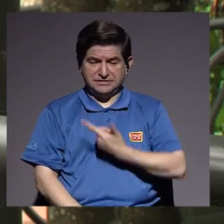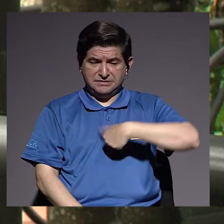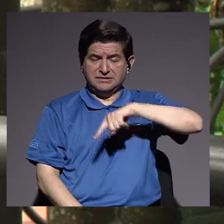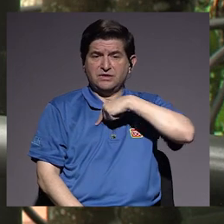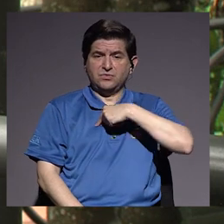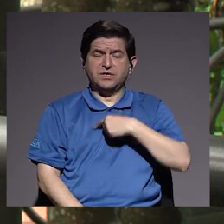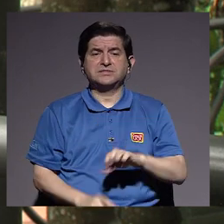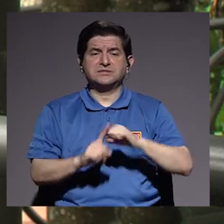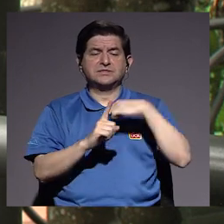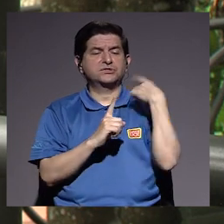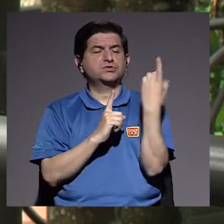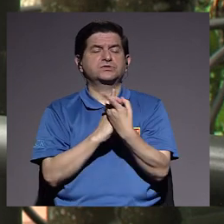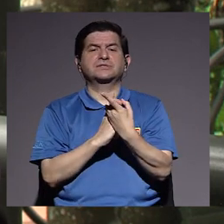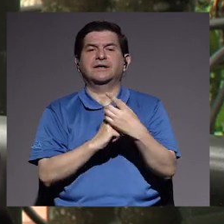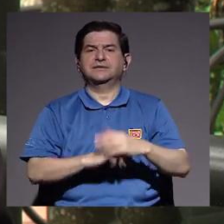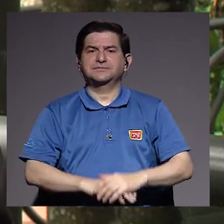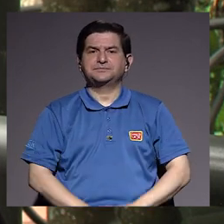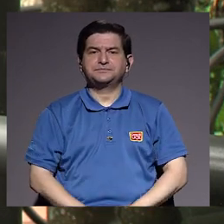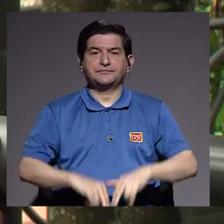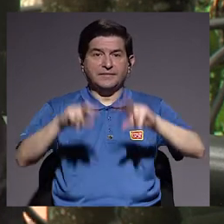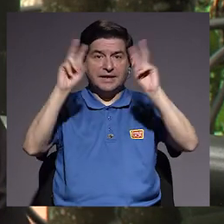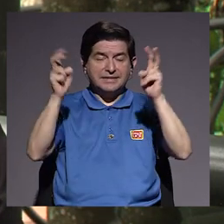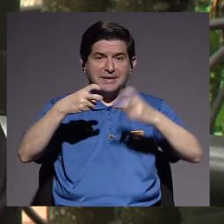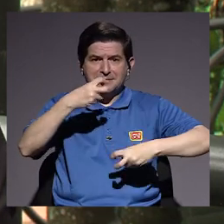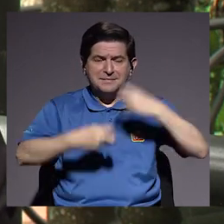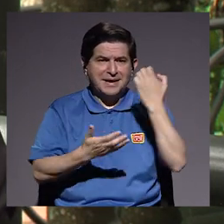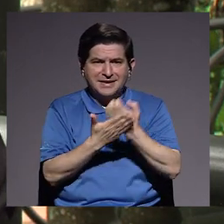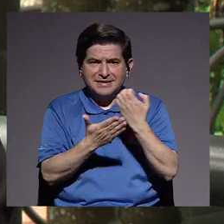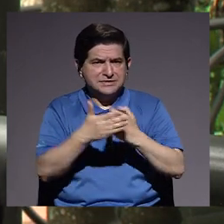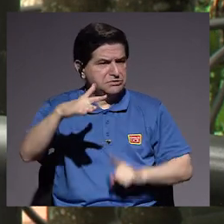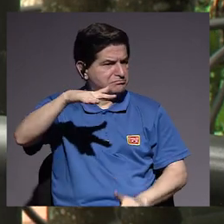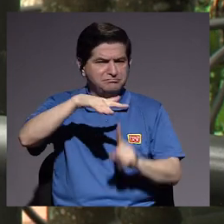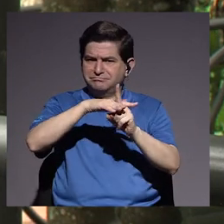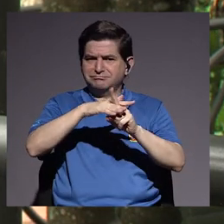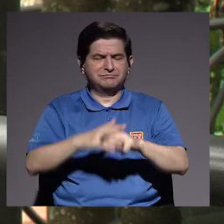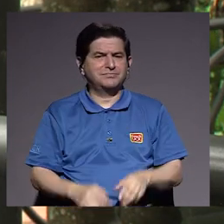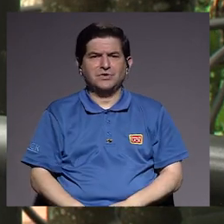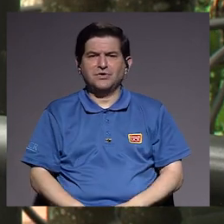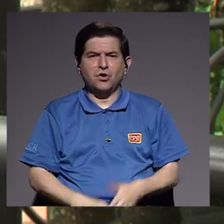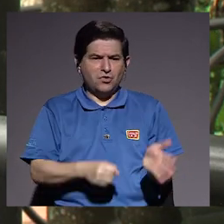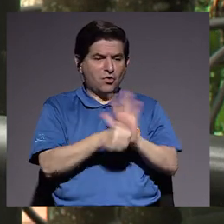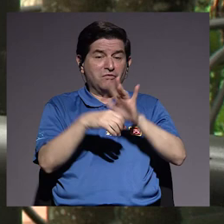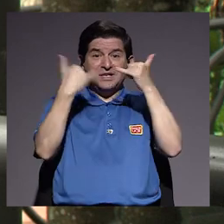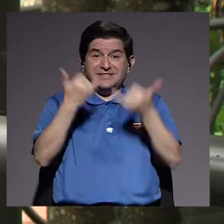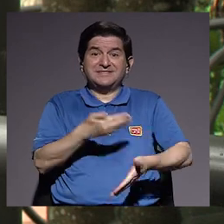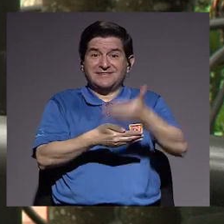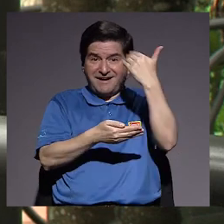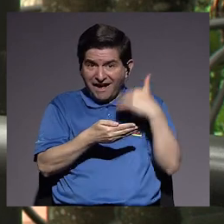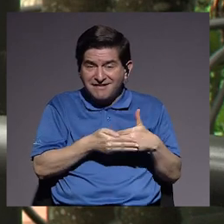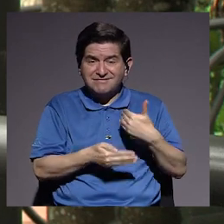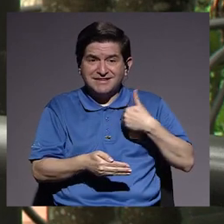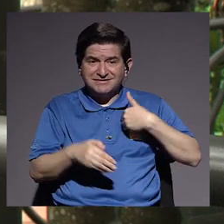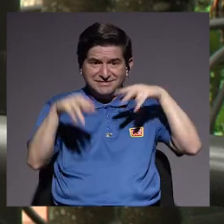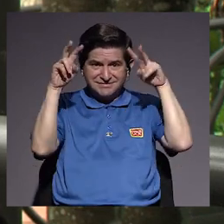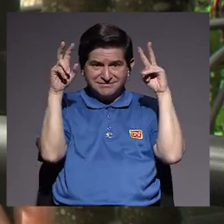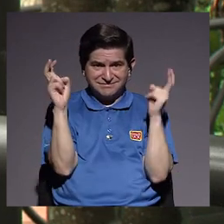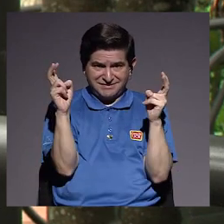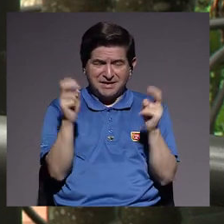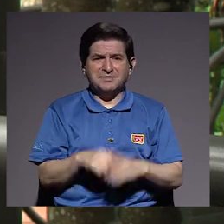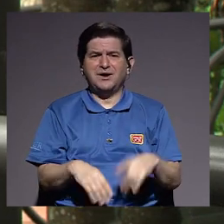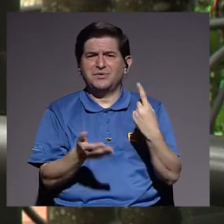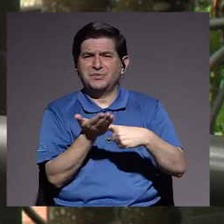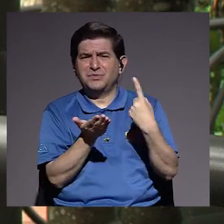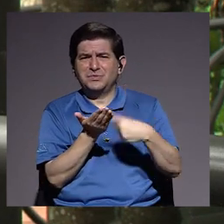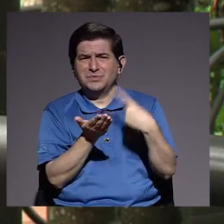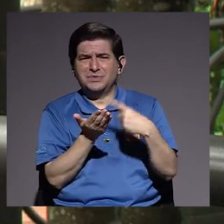¿no? Digamos, el tema de la crisis económica no es que emerge con el COVID, ¿no? La crisis ya venía atrás. Teníamos todo el tema de la discusión del tema fiscal